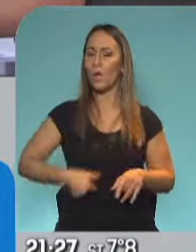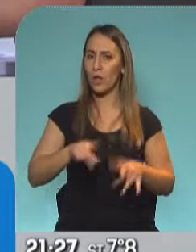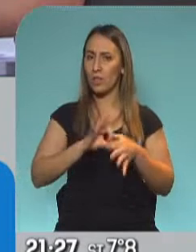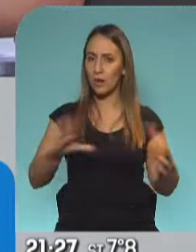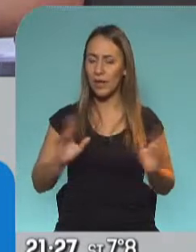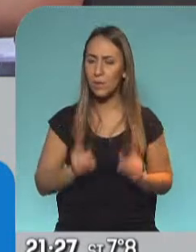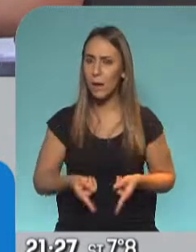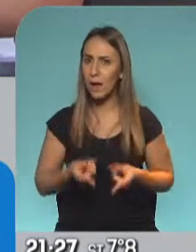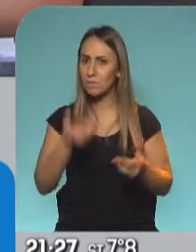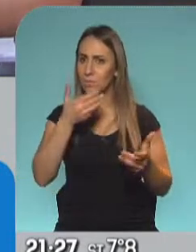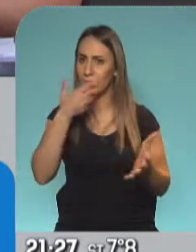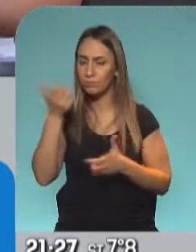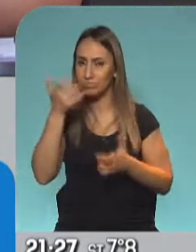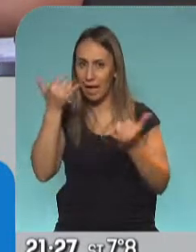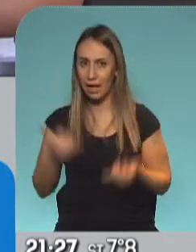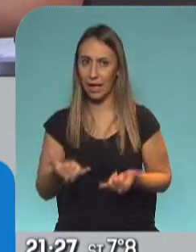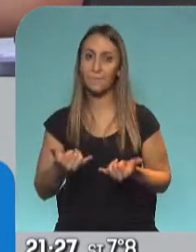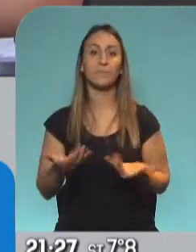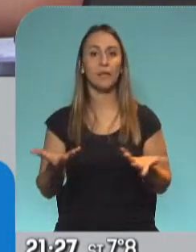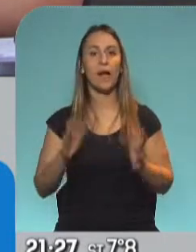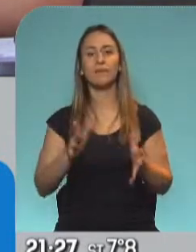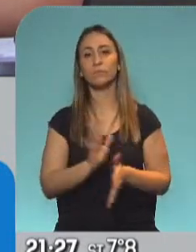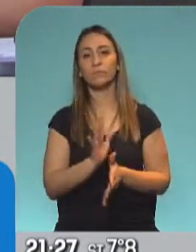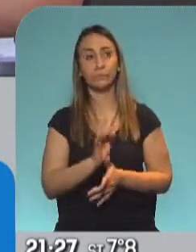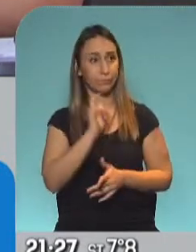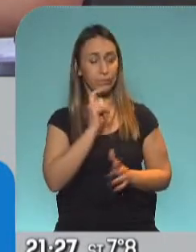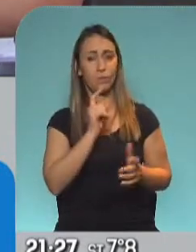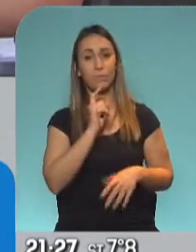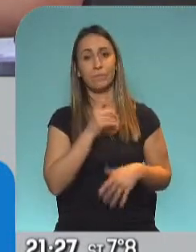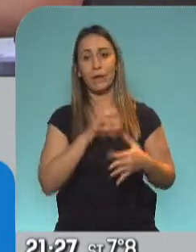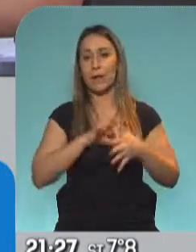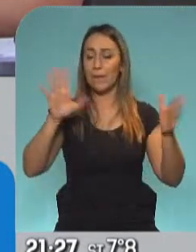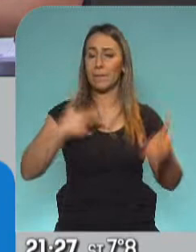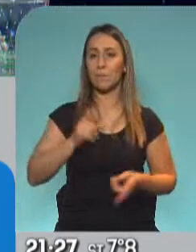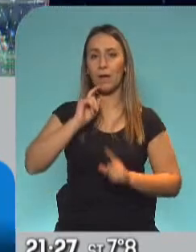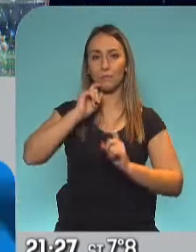de la brutalidad y a veces de la impunidad cuando no se avanza en este tipo de investigaciones. Si